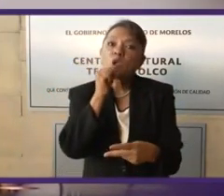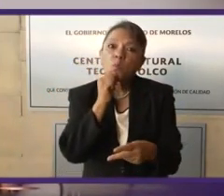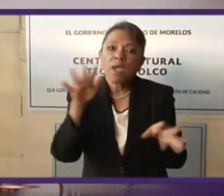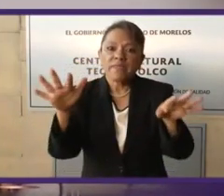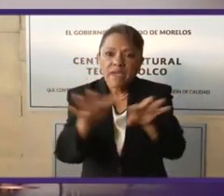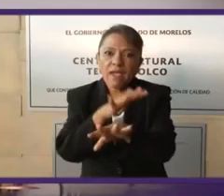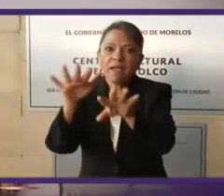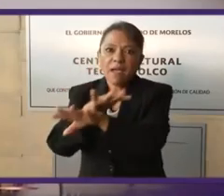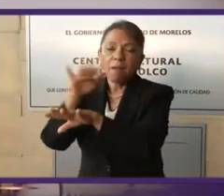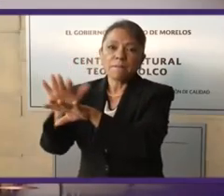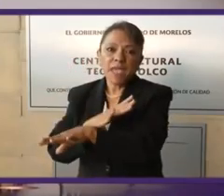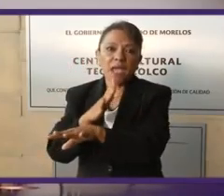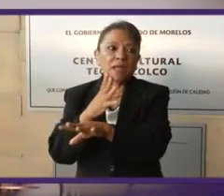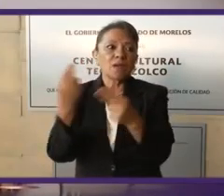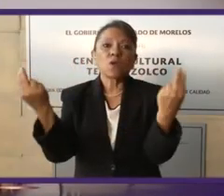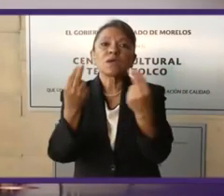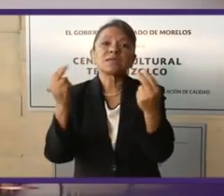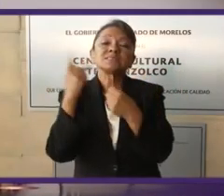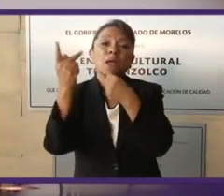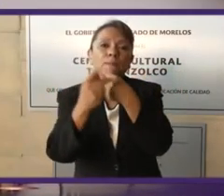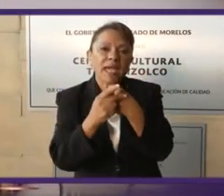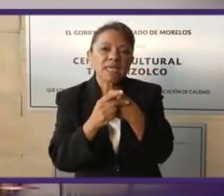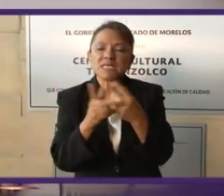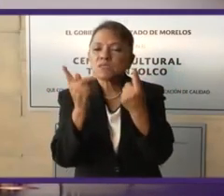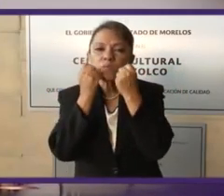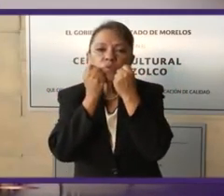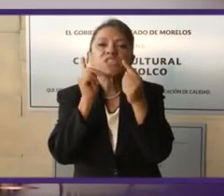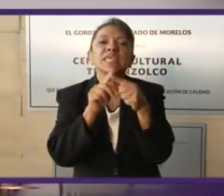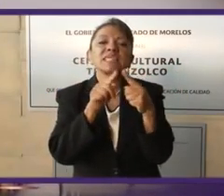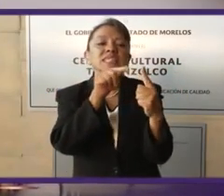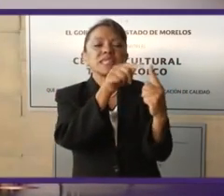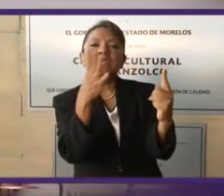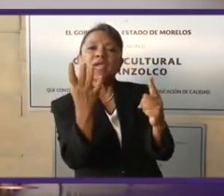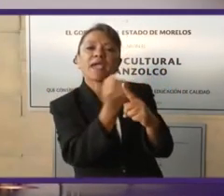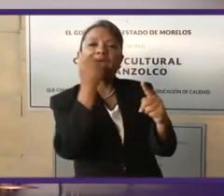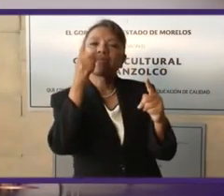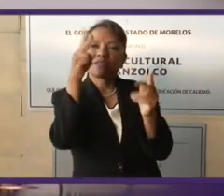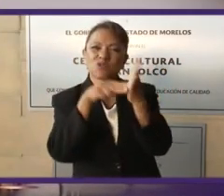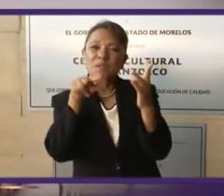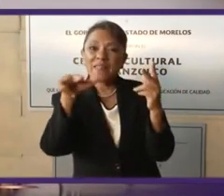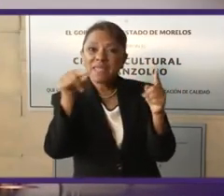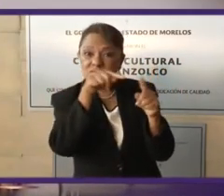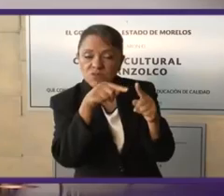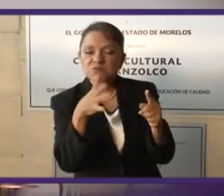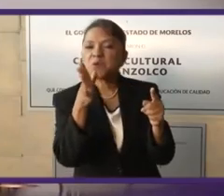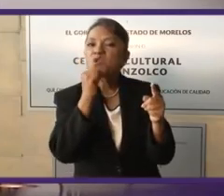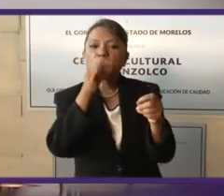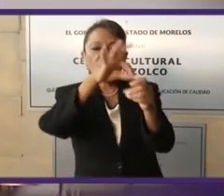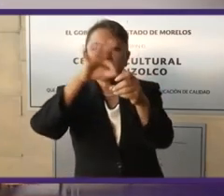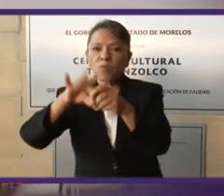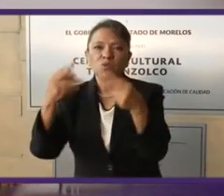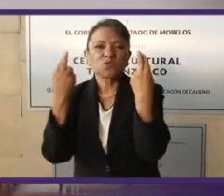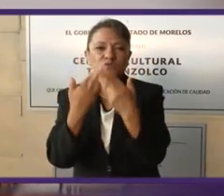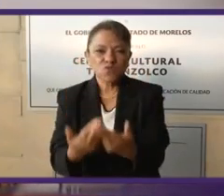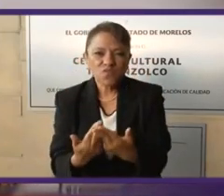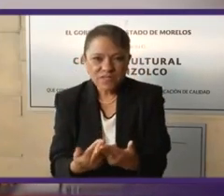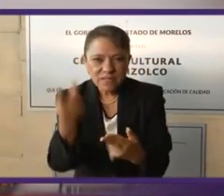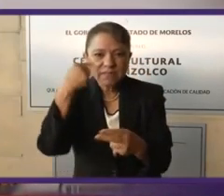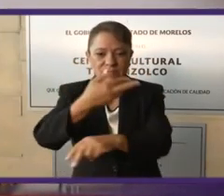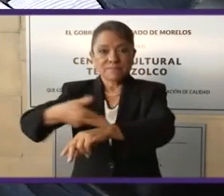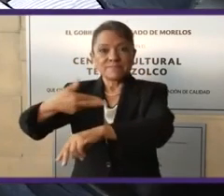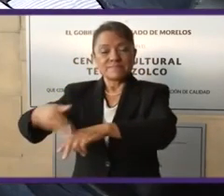Se trate de quien se trate, ganara la derecha, la izquierda o quien ganara, no alcanza para cambiar, para resolver los problemas del país.